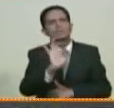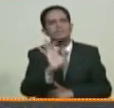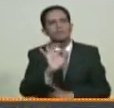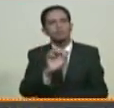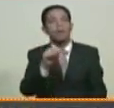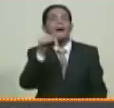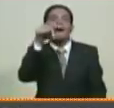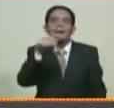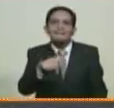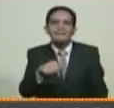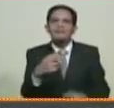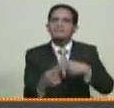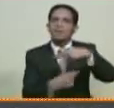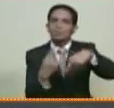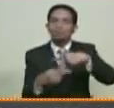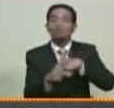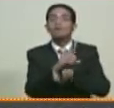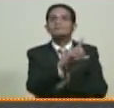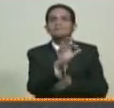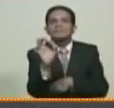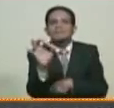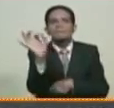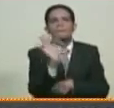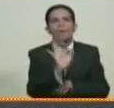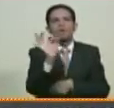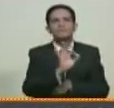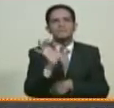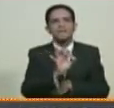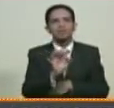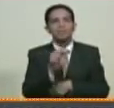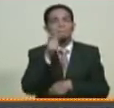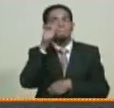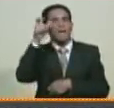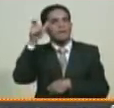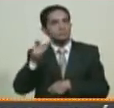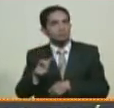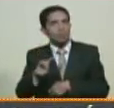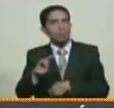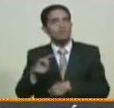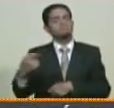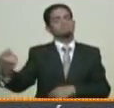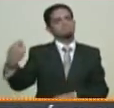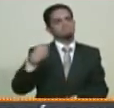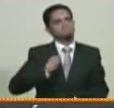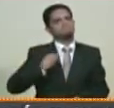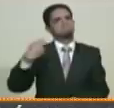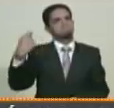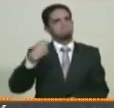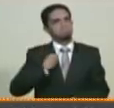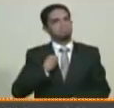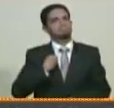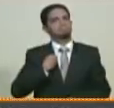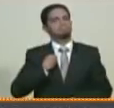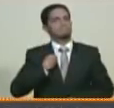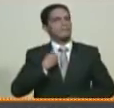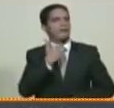100 por ciento de las personas en edad de ser pensionados reciben una pensión digna